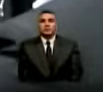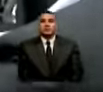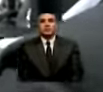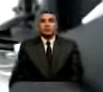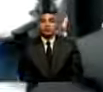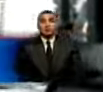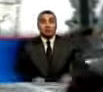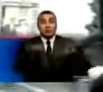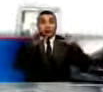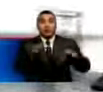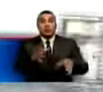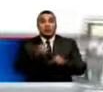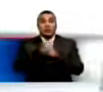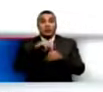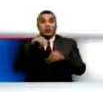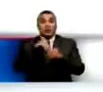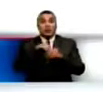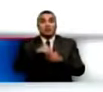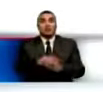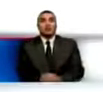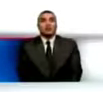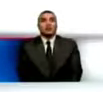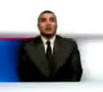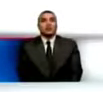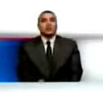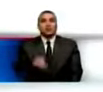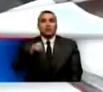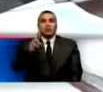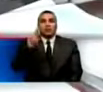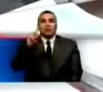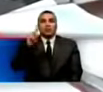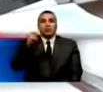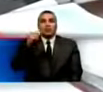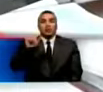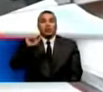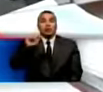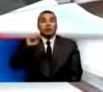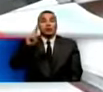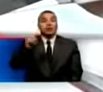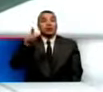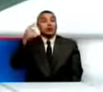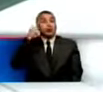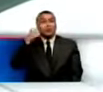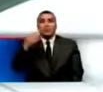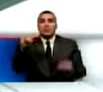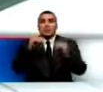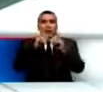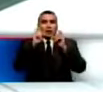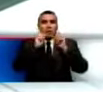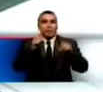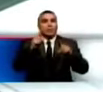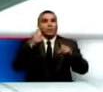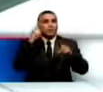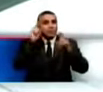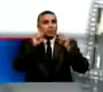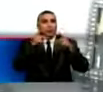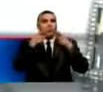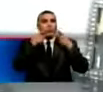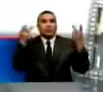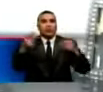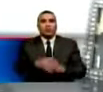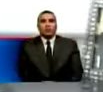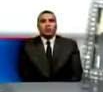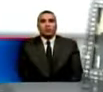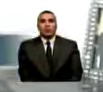El secretario de Seguridad Interna y del Estado, Diego Ordóñez, señala que el gobierno nacional prevé presentar más preguntas para la consulta popular.